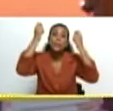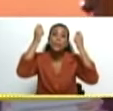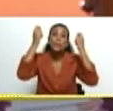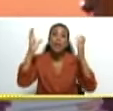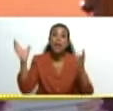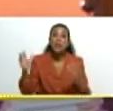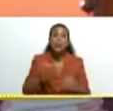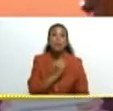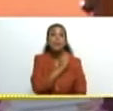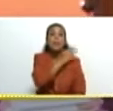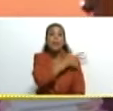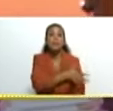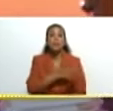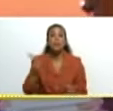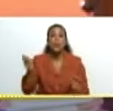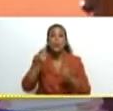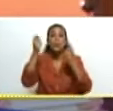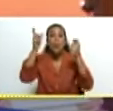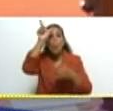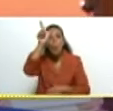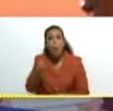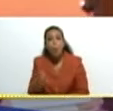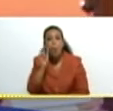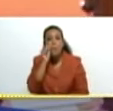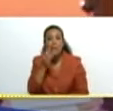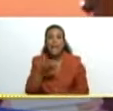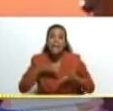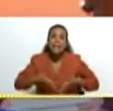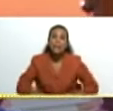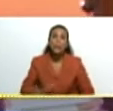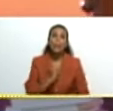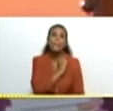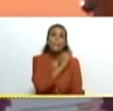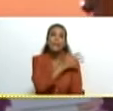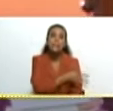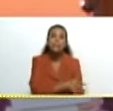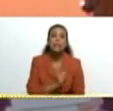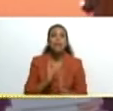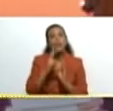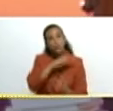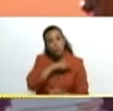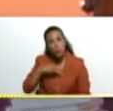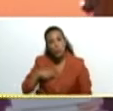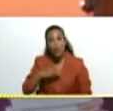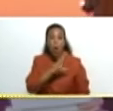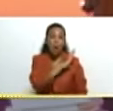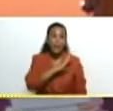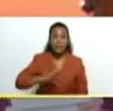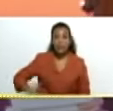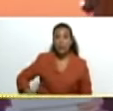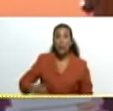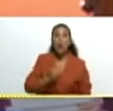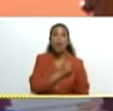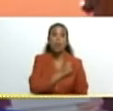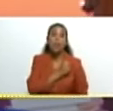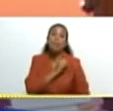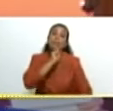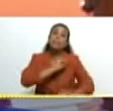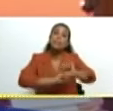Jesús de Palestina, era un hombre palestino. Así que nosotros los cristianos tenemos que